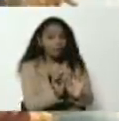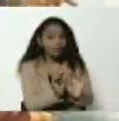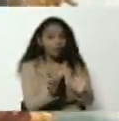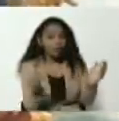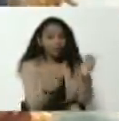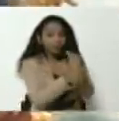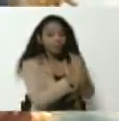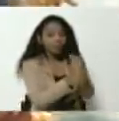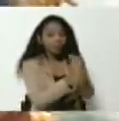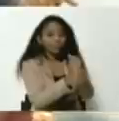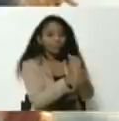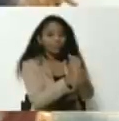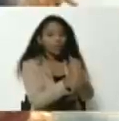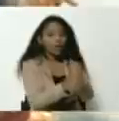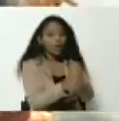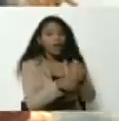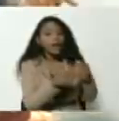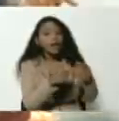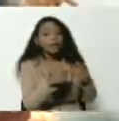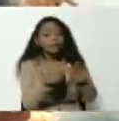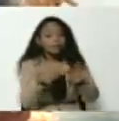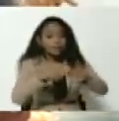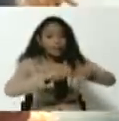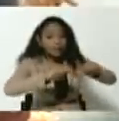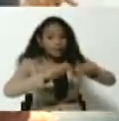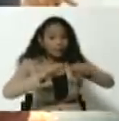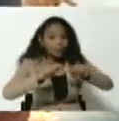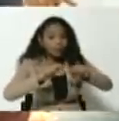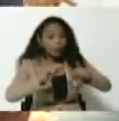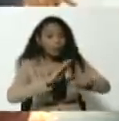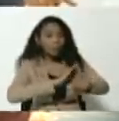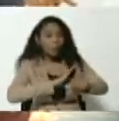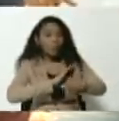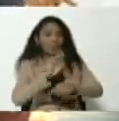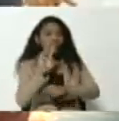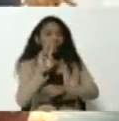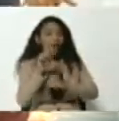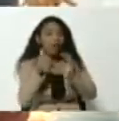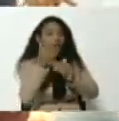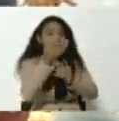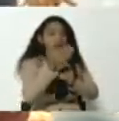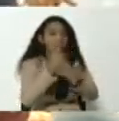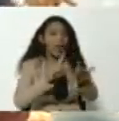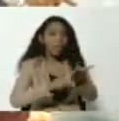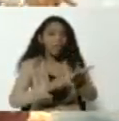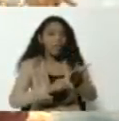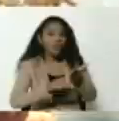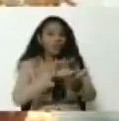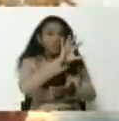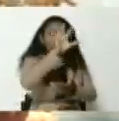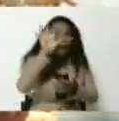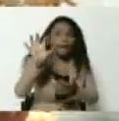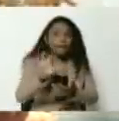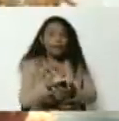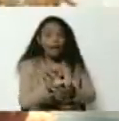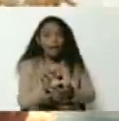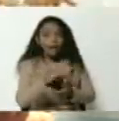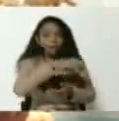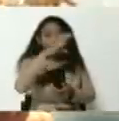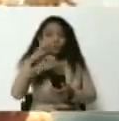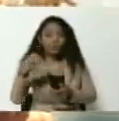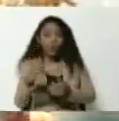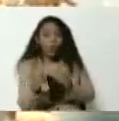localizar los bienes con los que cuenta Venezuela en el Caribe y las deudas de países del Caribe con